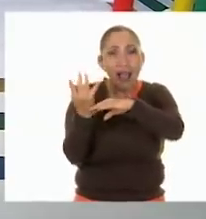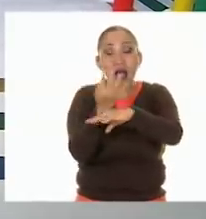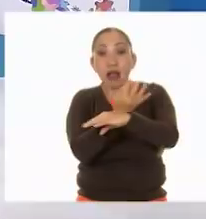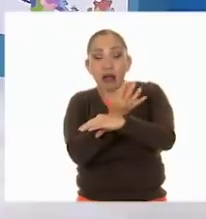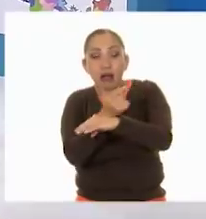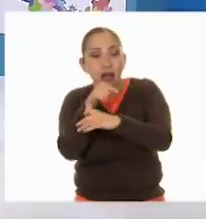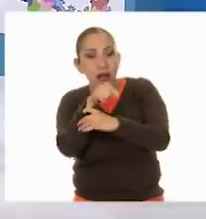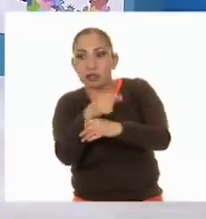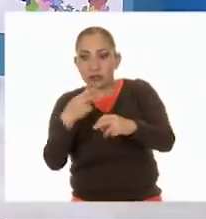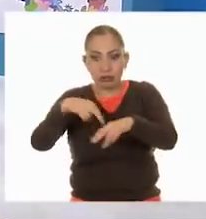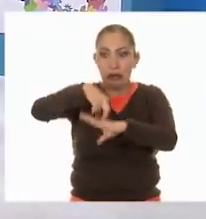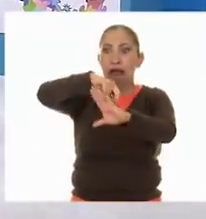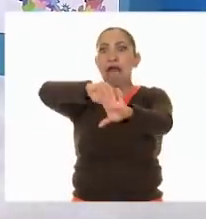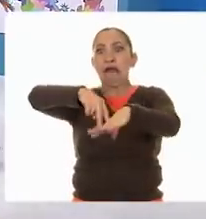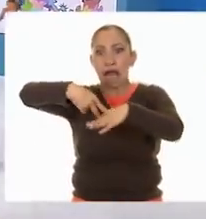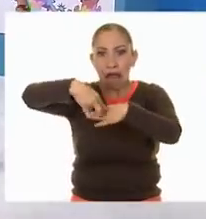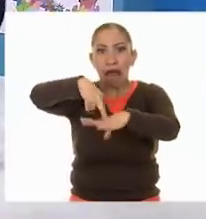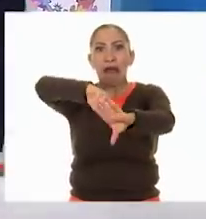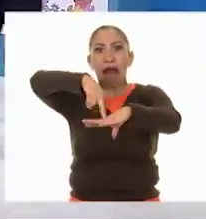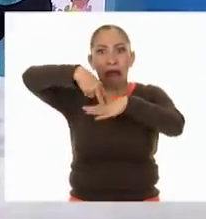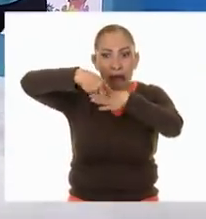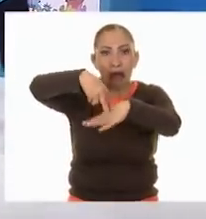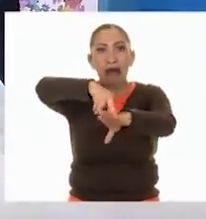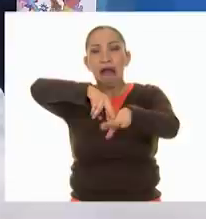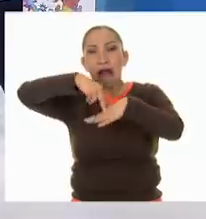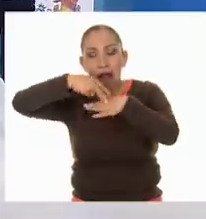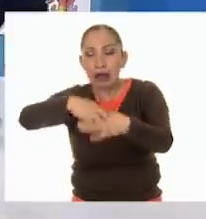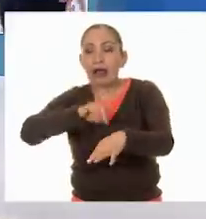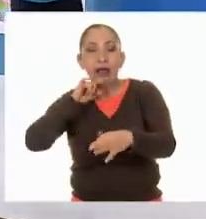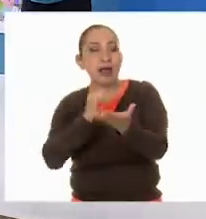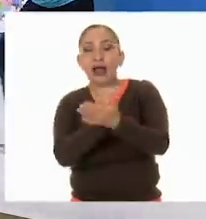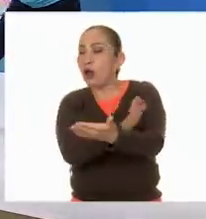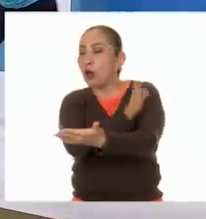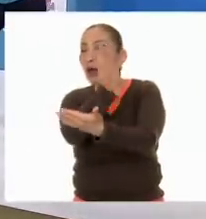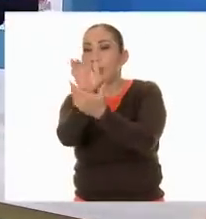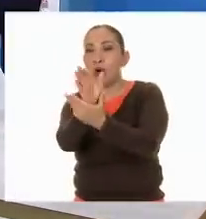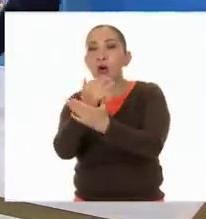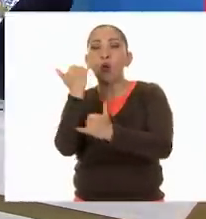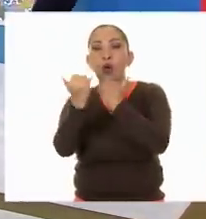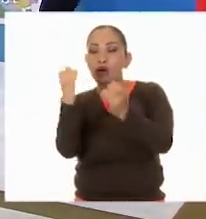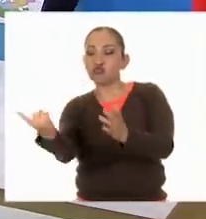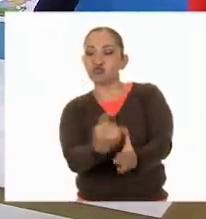Lo que provocaba que todo se moviera mucho, por lo que decidimos ir al juego giratorio.